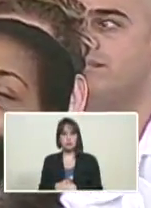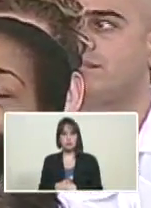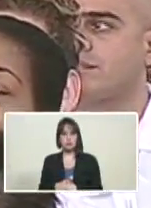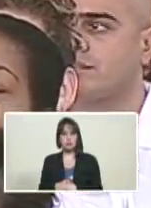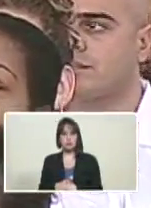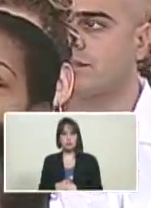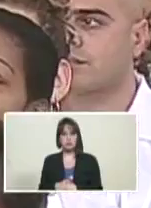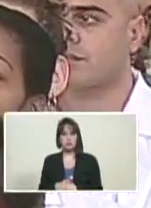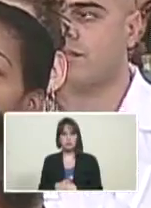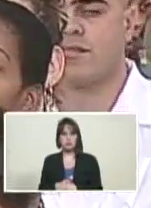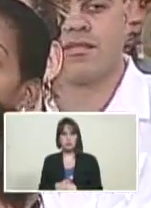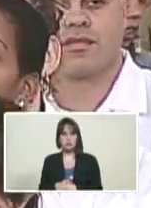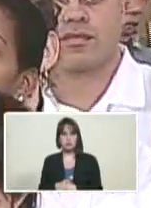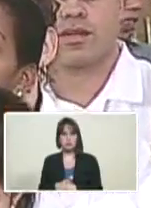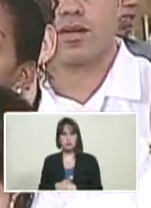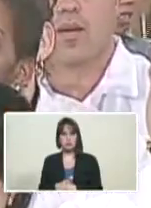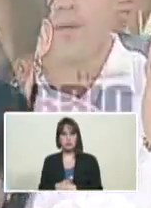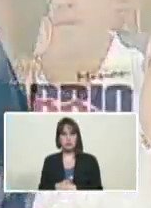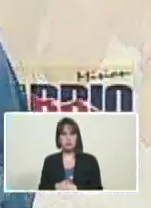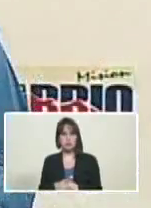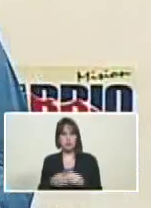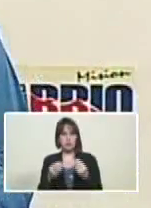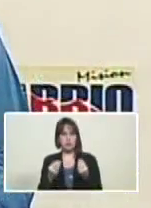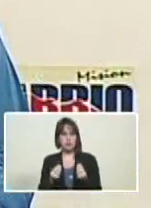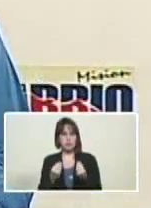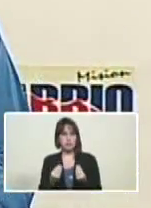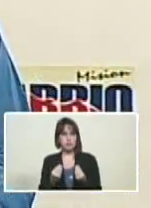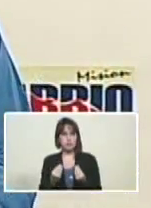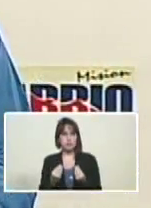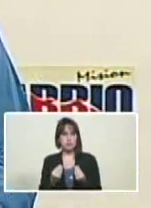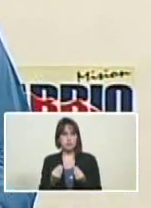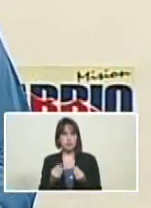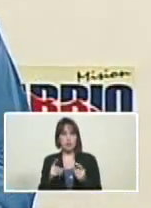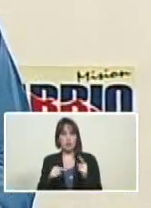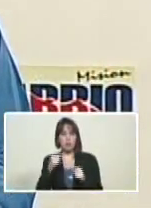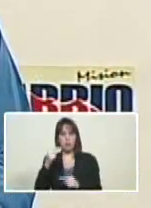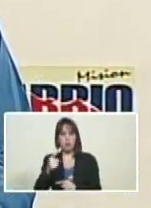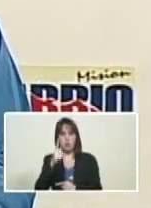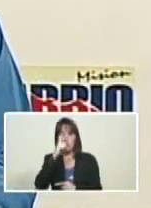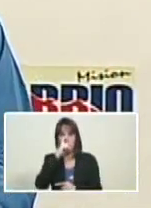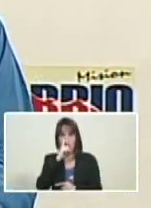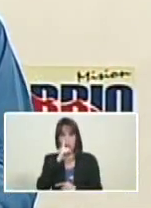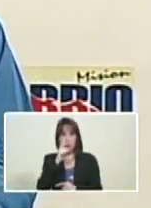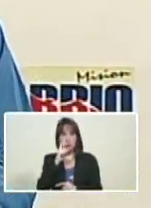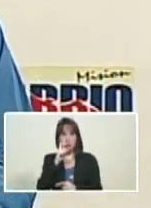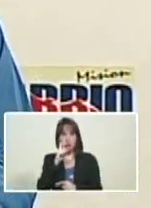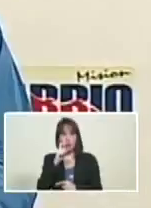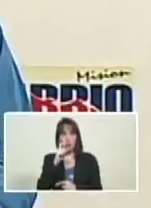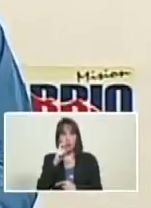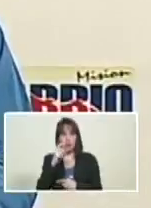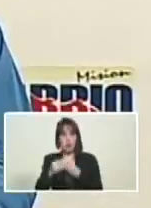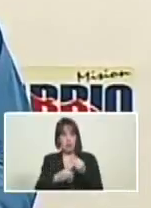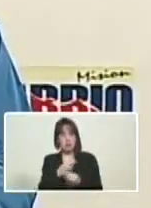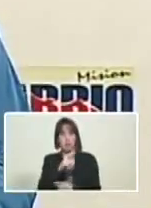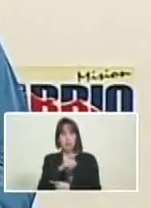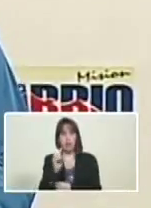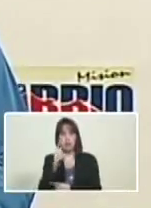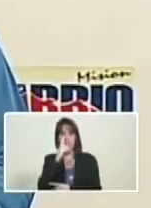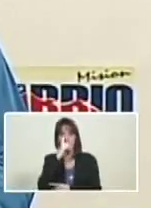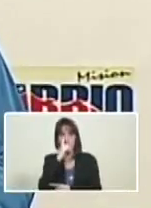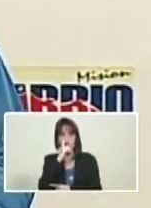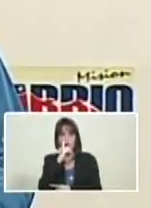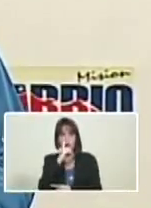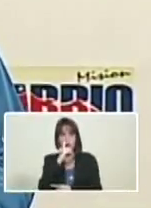Joven revolución. Que próximo año, apenas el próximo año cumplimos 20 años.